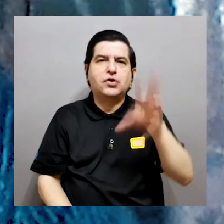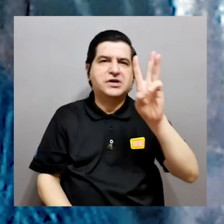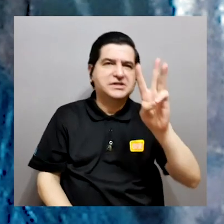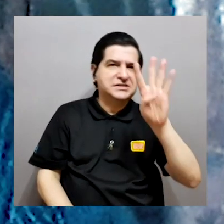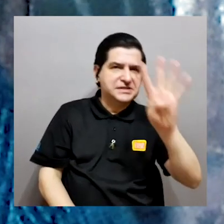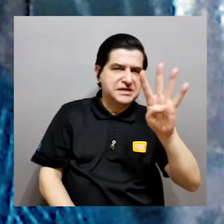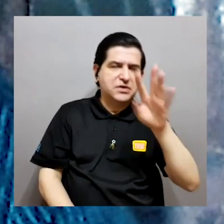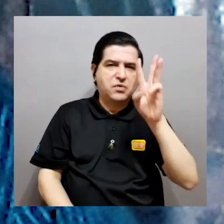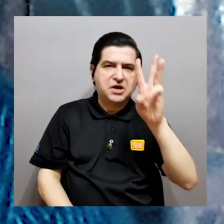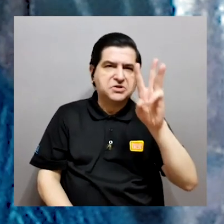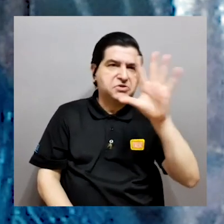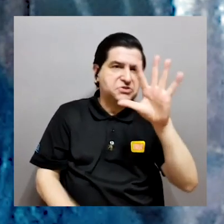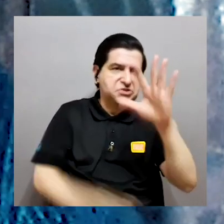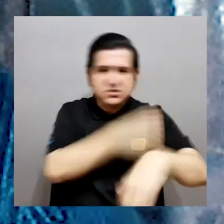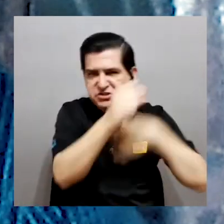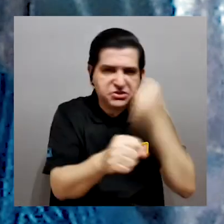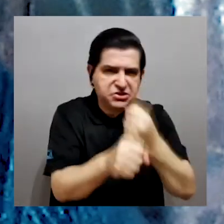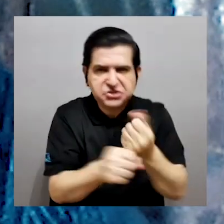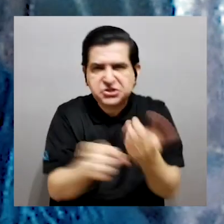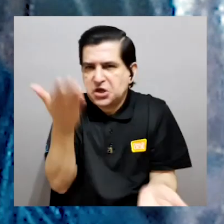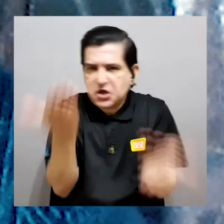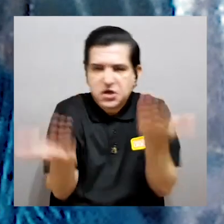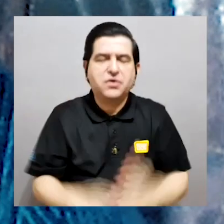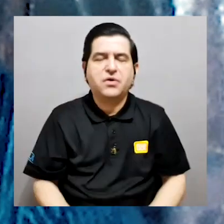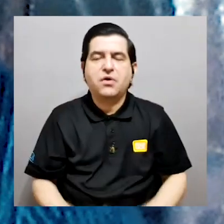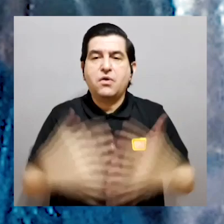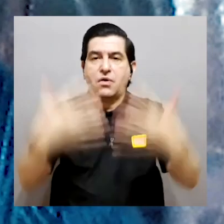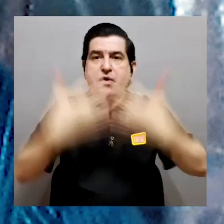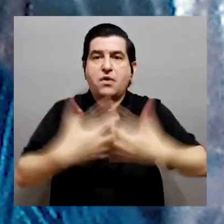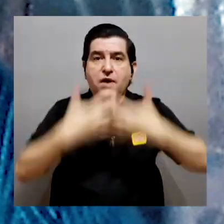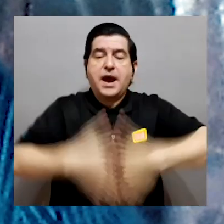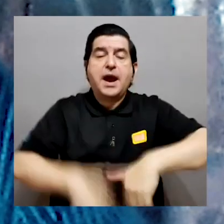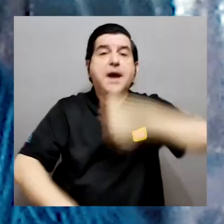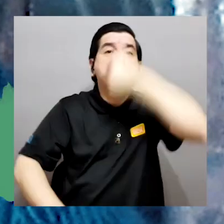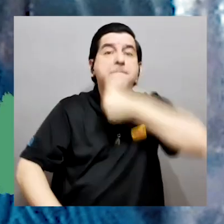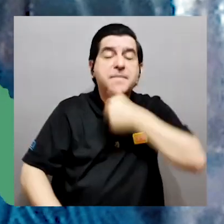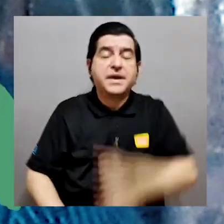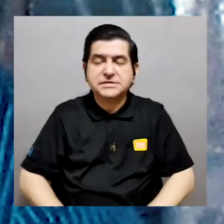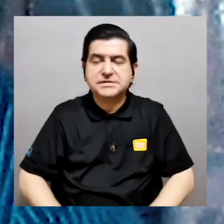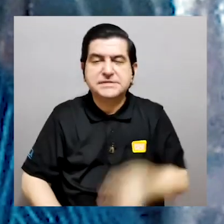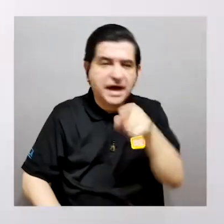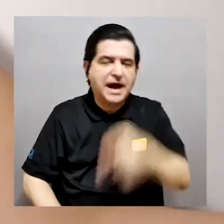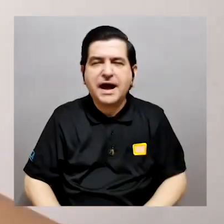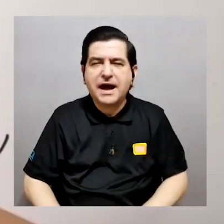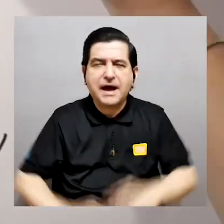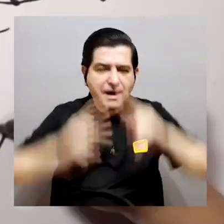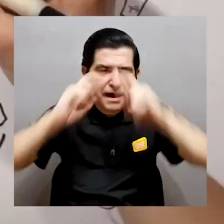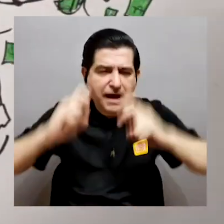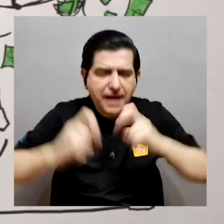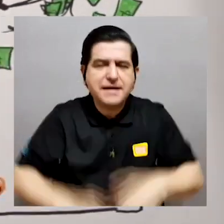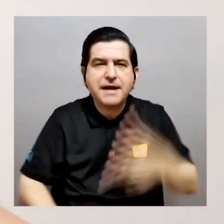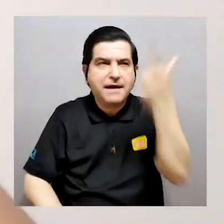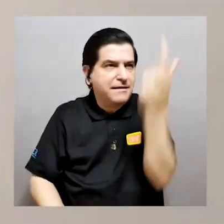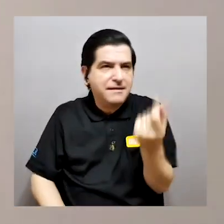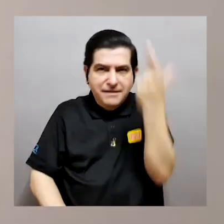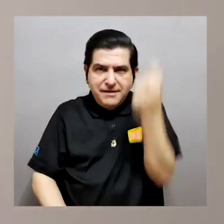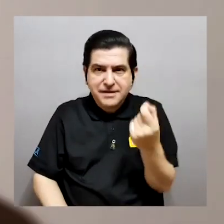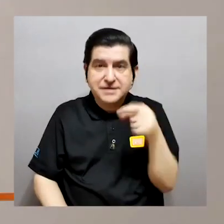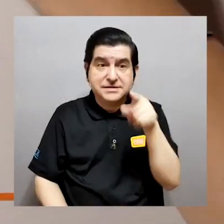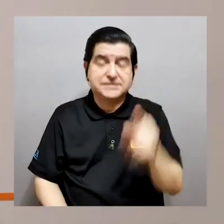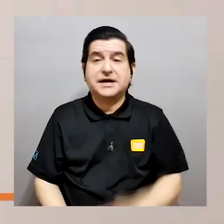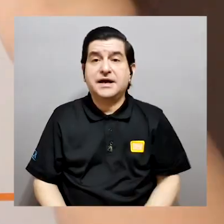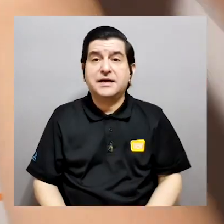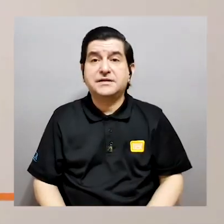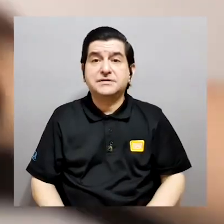64, 65 años y el operador privado le calcula la pensión, esa pensión